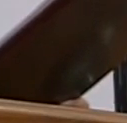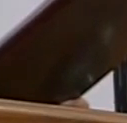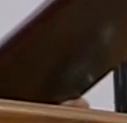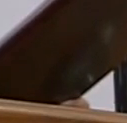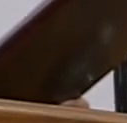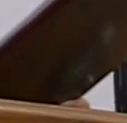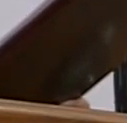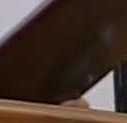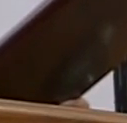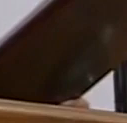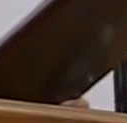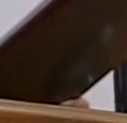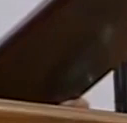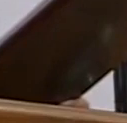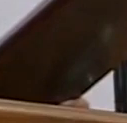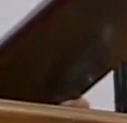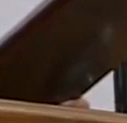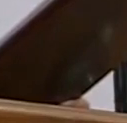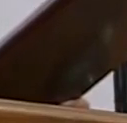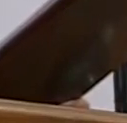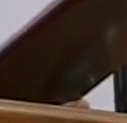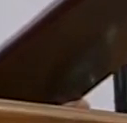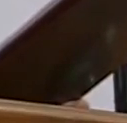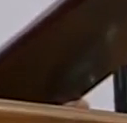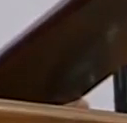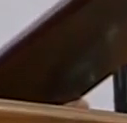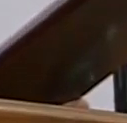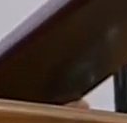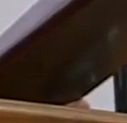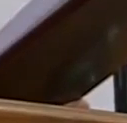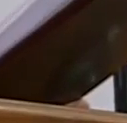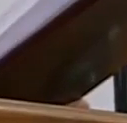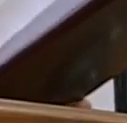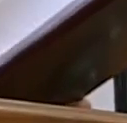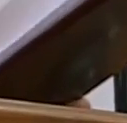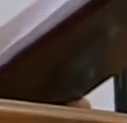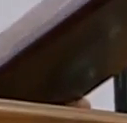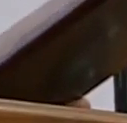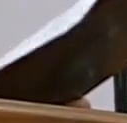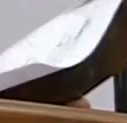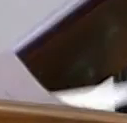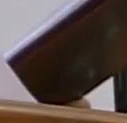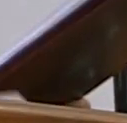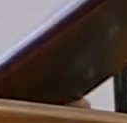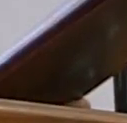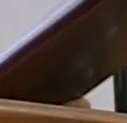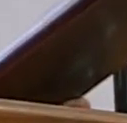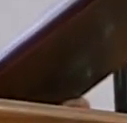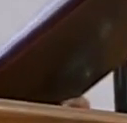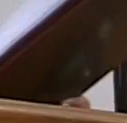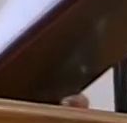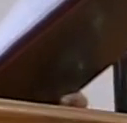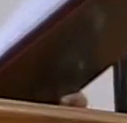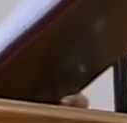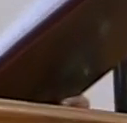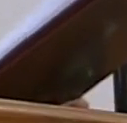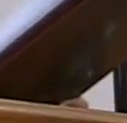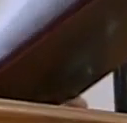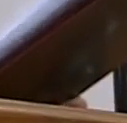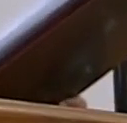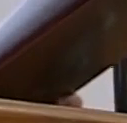padres, los recién nacidos o las recién nacidas, la familia y el equipo de salud.